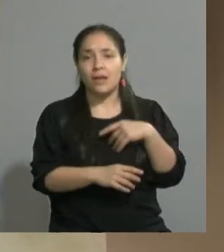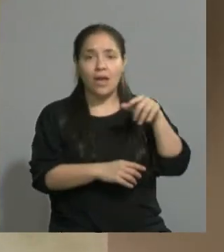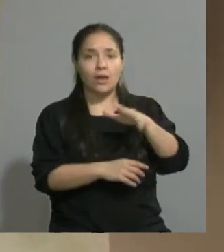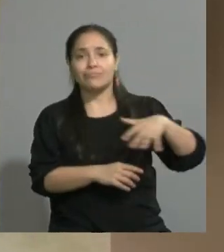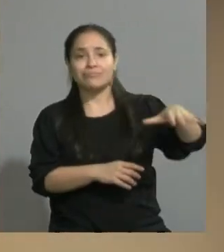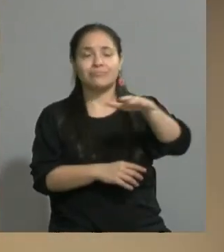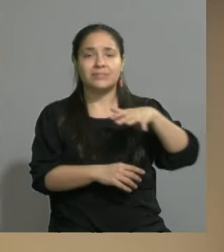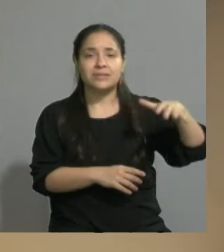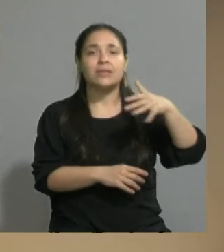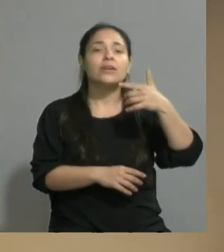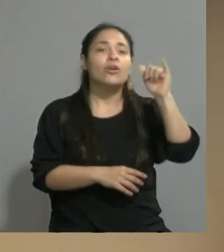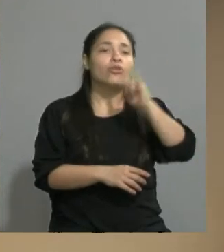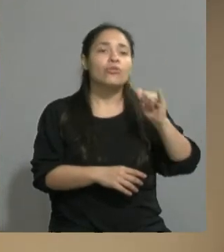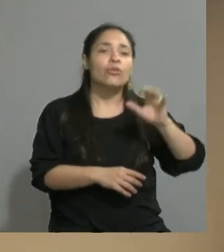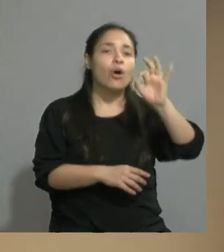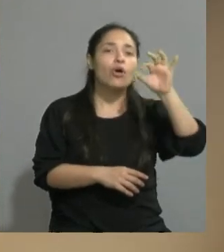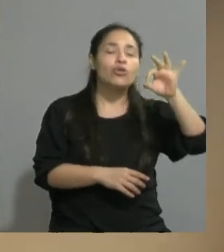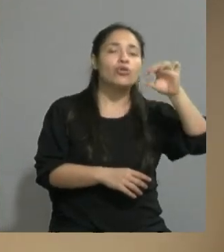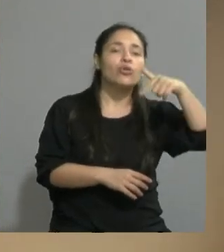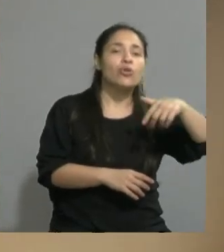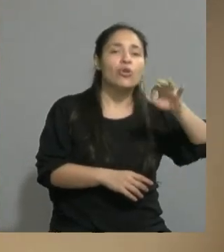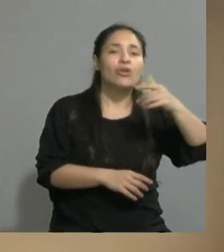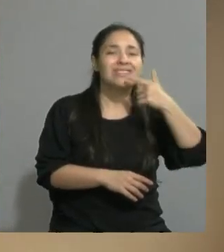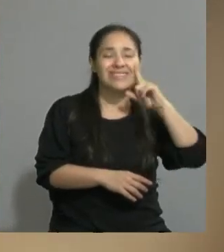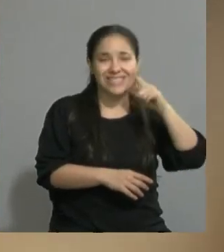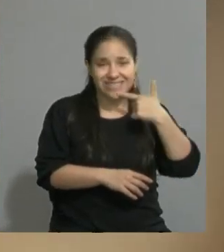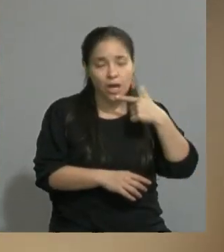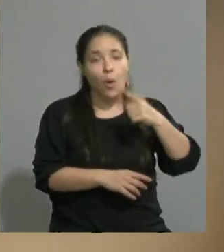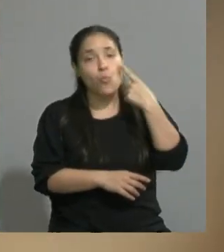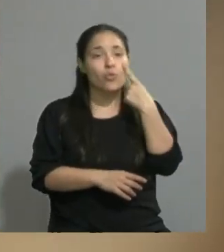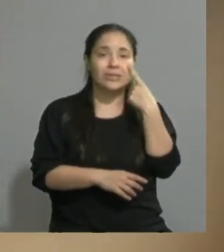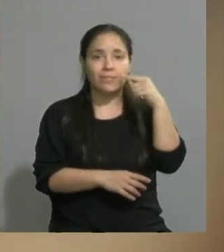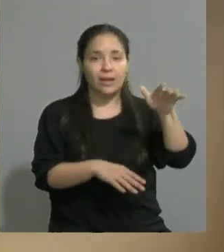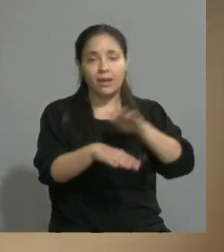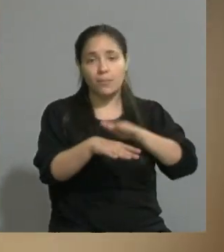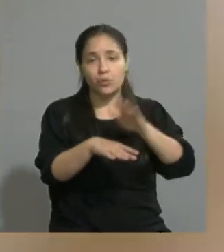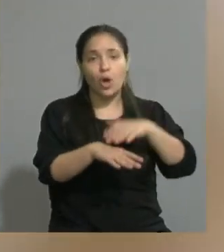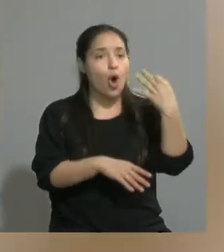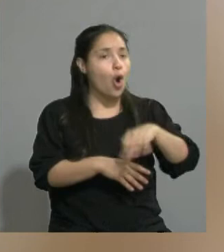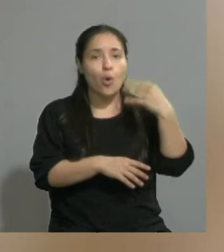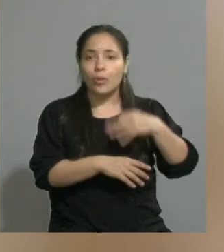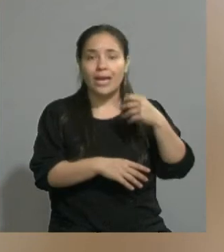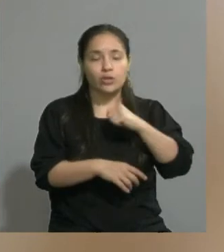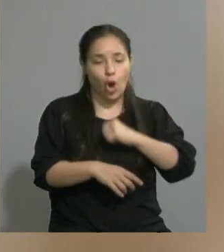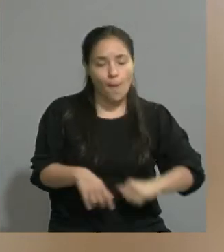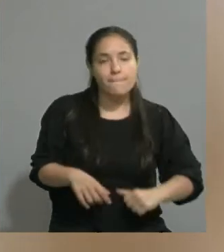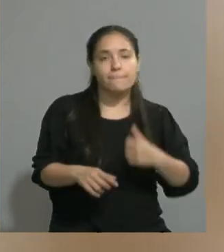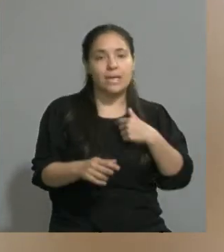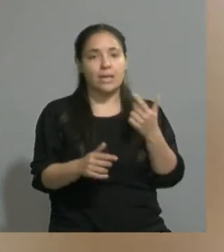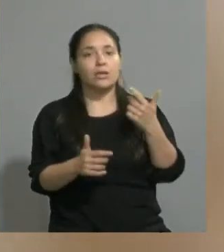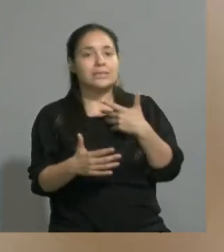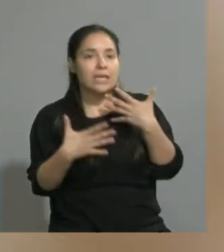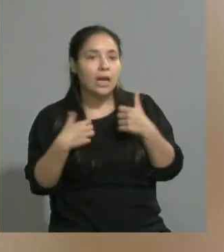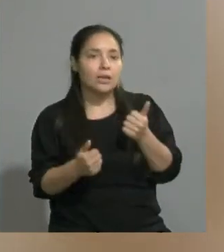zoonosis en las municipalidades y sobre esta y sobre las comunas recae la obligación de la castración, la prestación